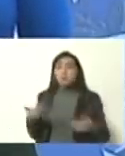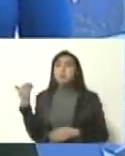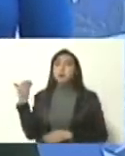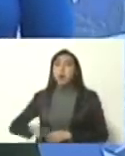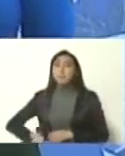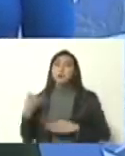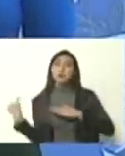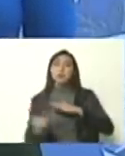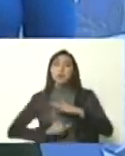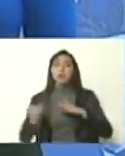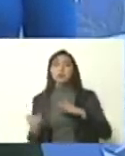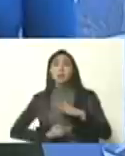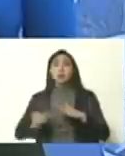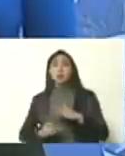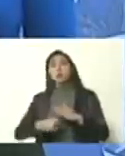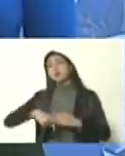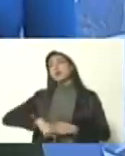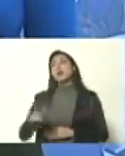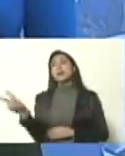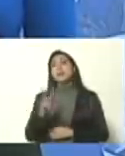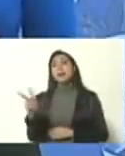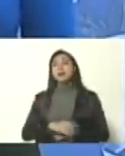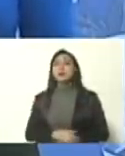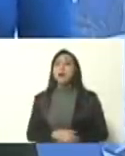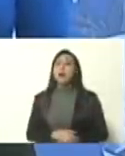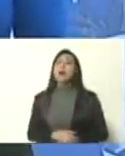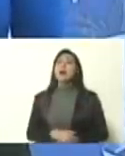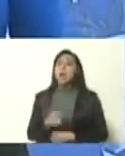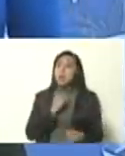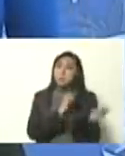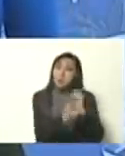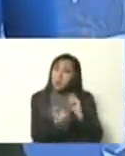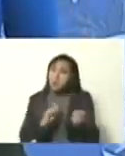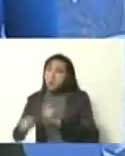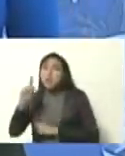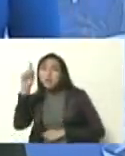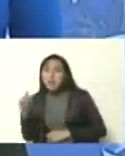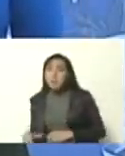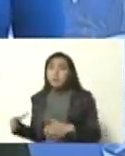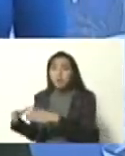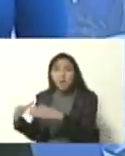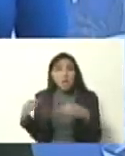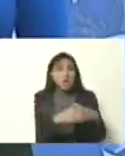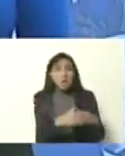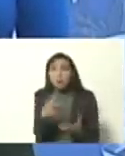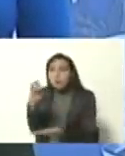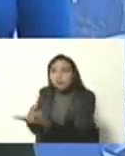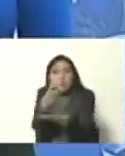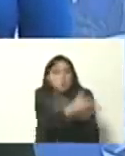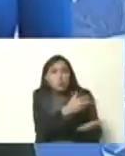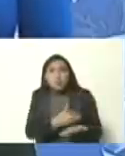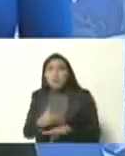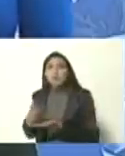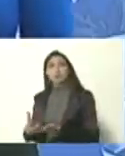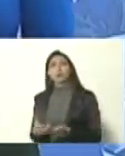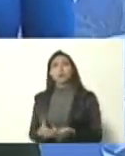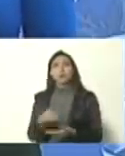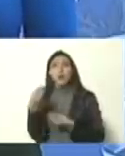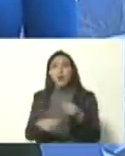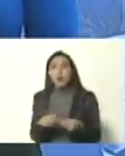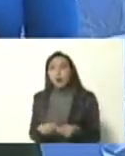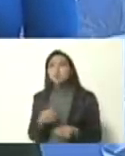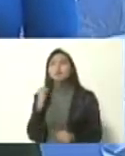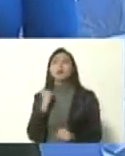importante poder del Estado venezolano, además de los periodistas, equipos de transmisión, camarógrafos, fotógrafos que cubren